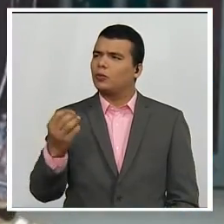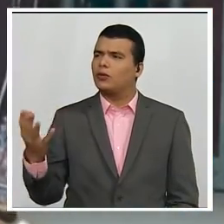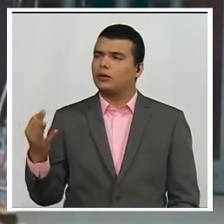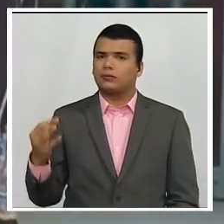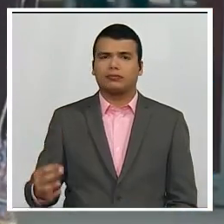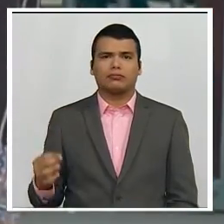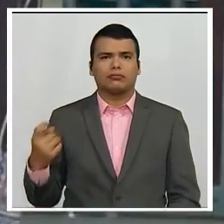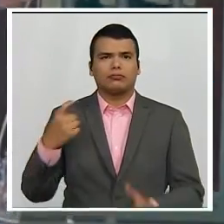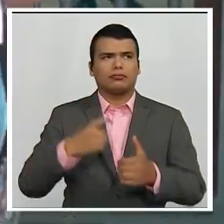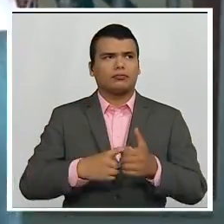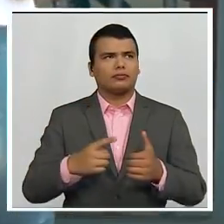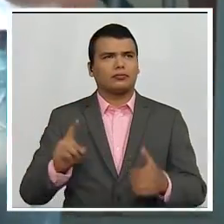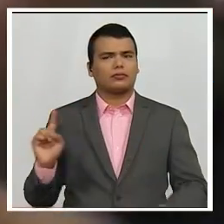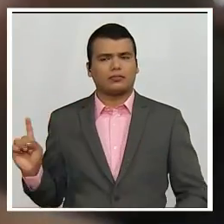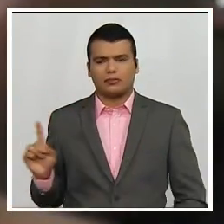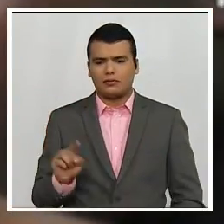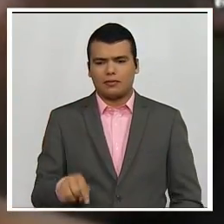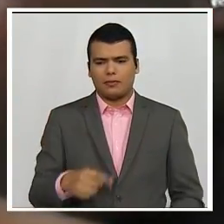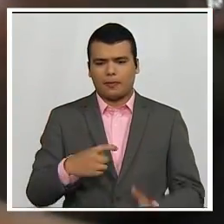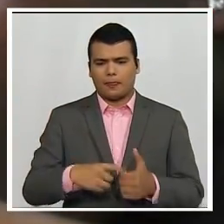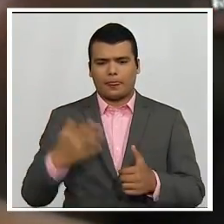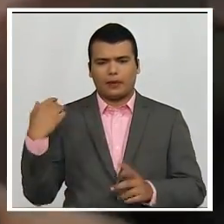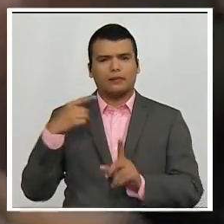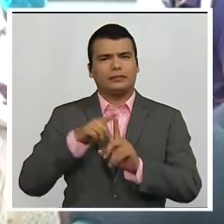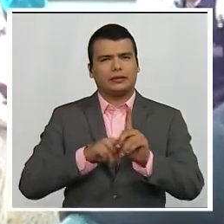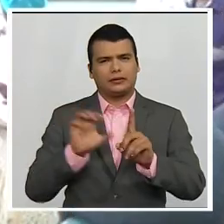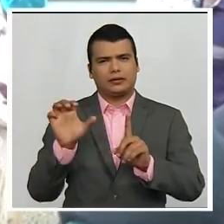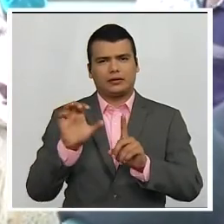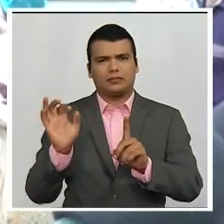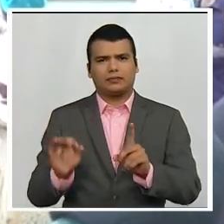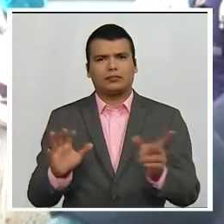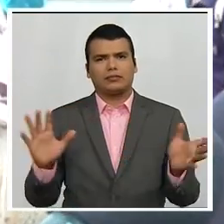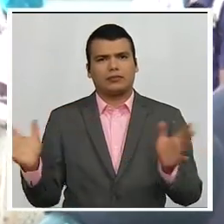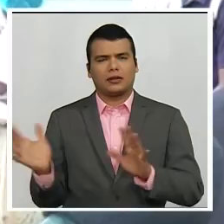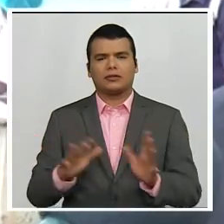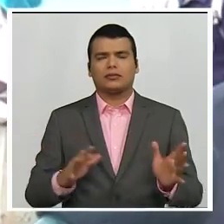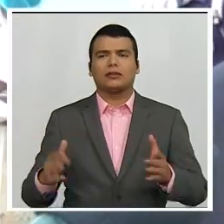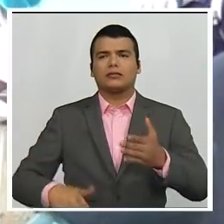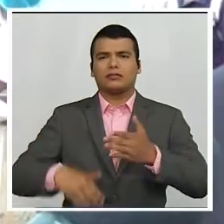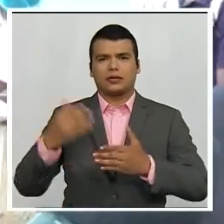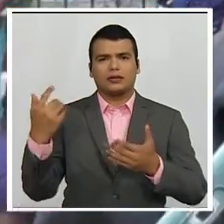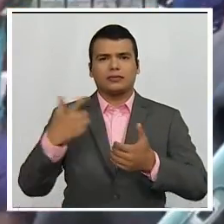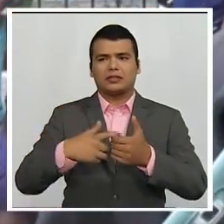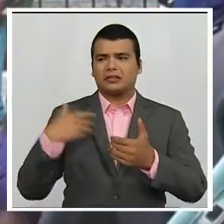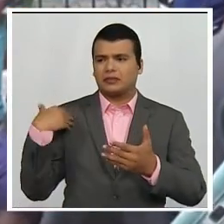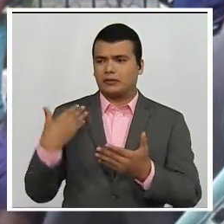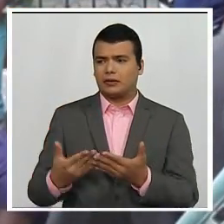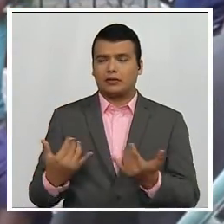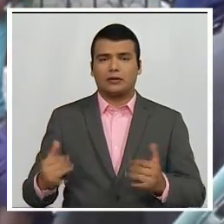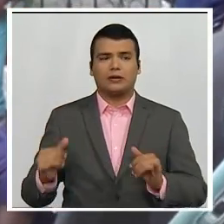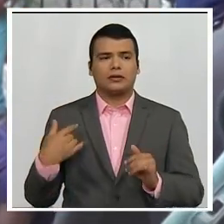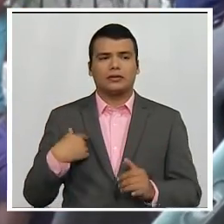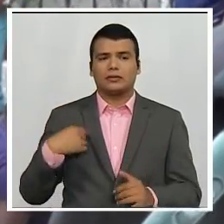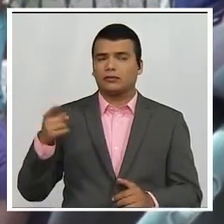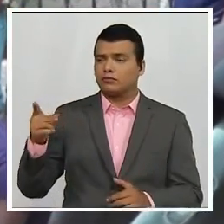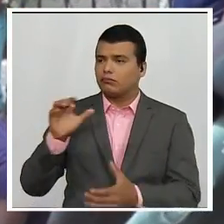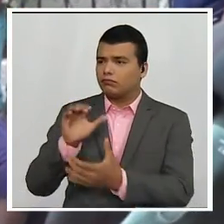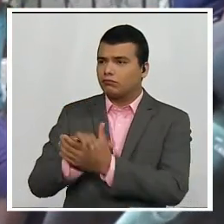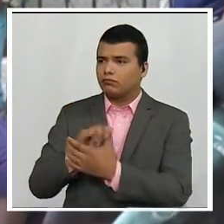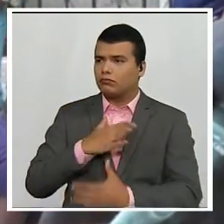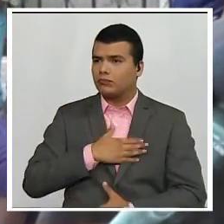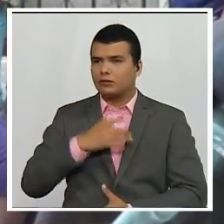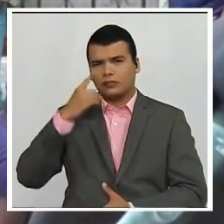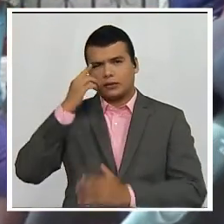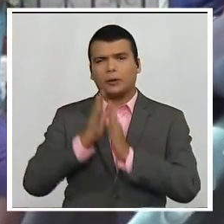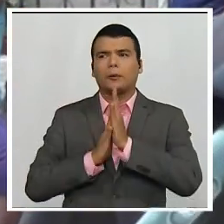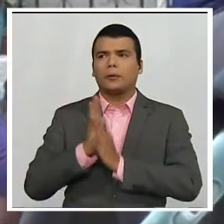en exclusiva llevaba de tener o de tener iniciamos arrancamos y hasta la fecha los sueños de mi amigo sacar a su mamá